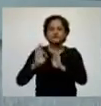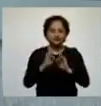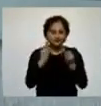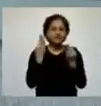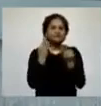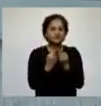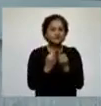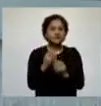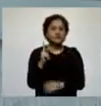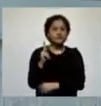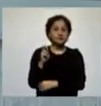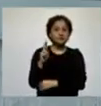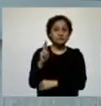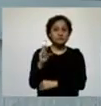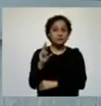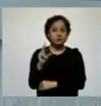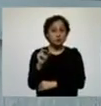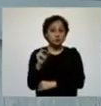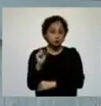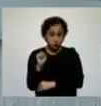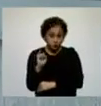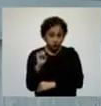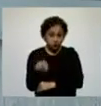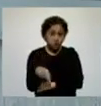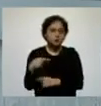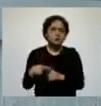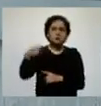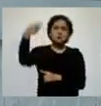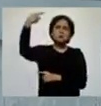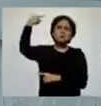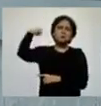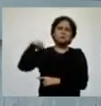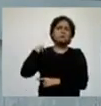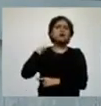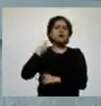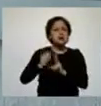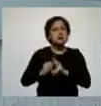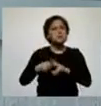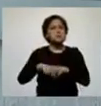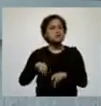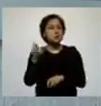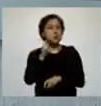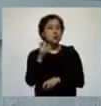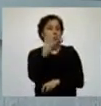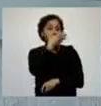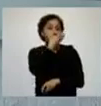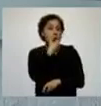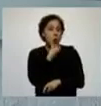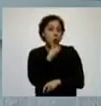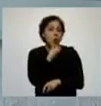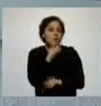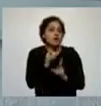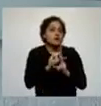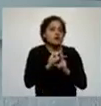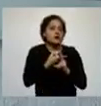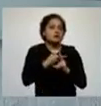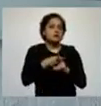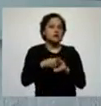La percusión en realidad empezó desde los primeros indicios del hombre, ya que fue una necesidad